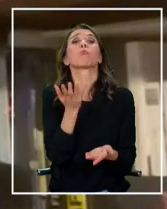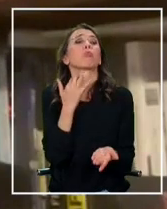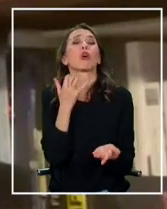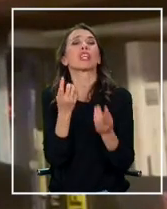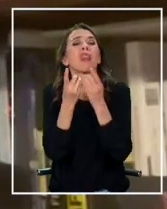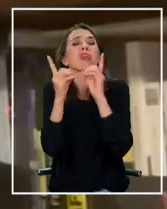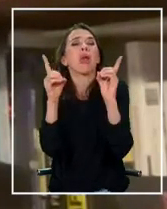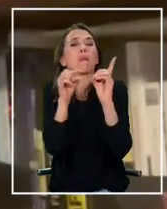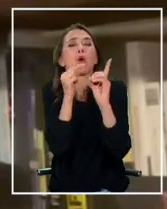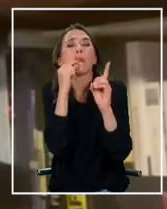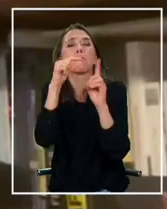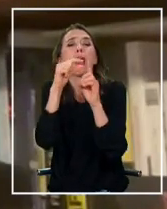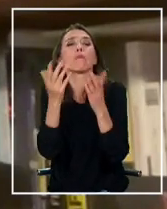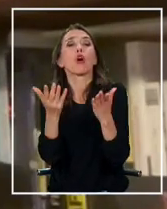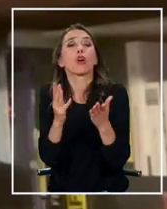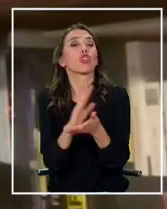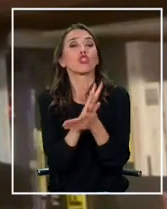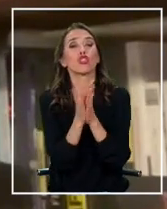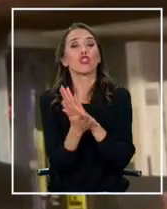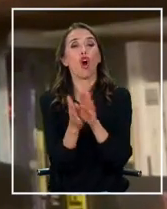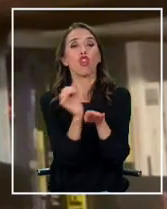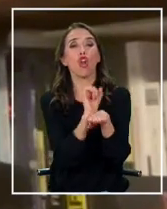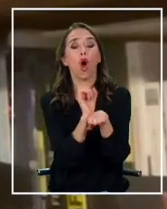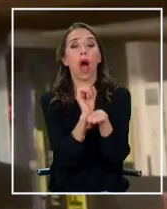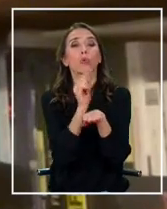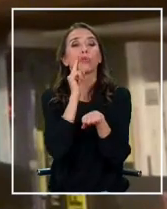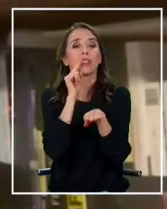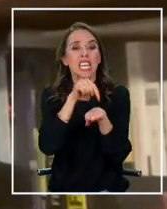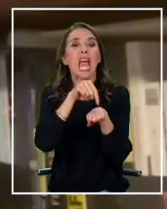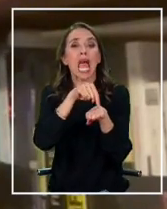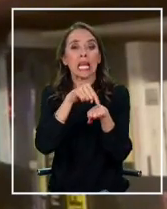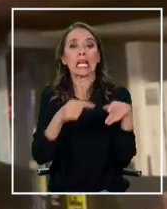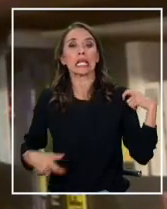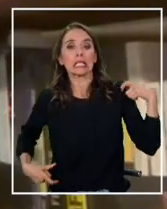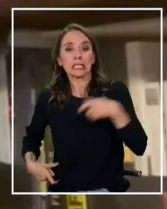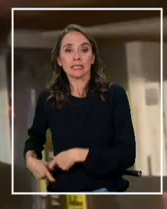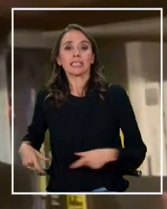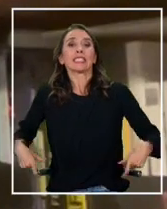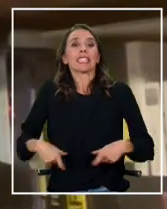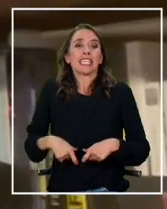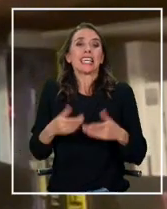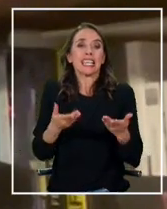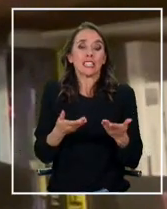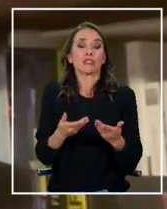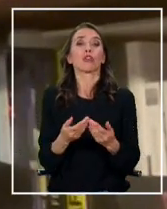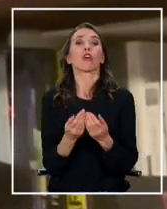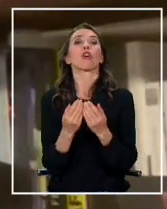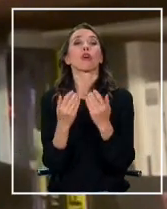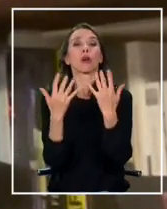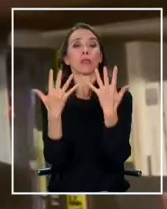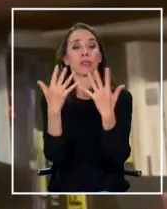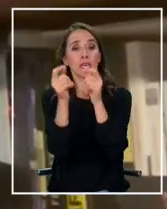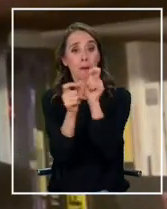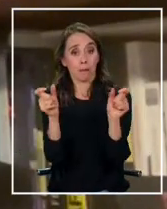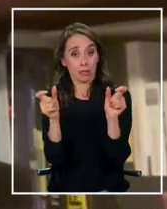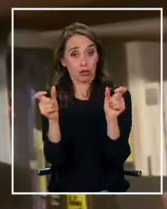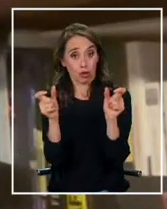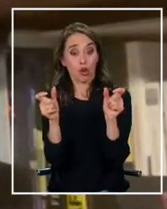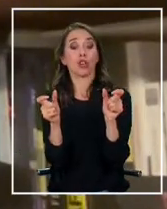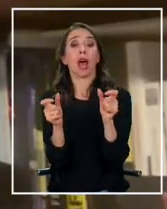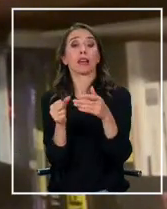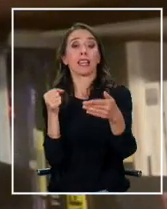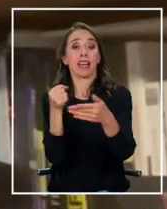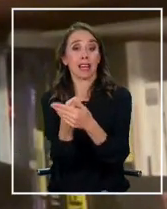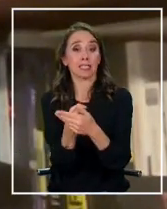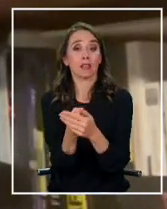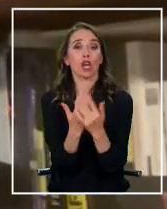lo contienen uno de estos elementos y permiten salvar vidas. 8 de cada 10 personas sobreviven a un siniestro